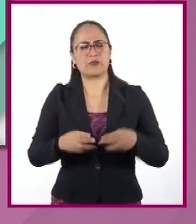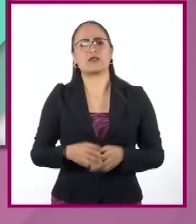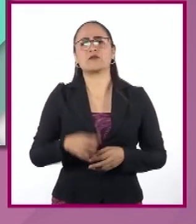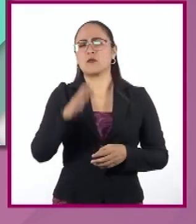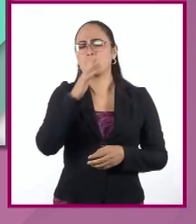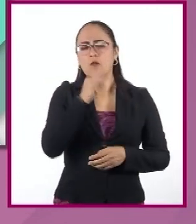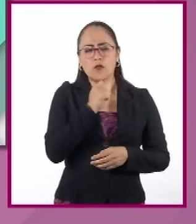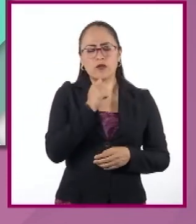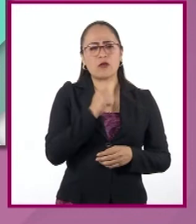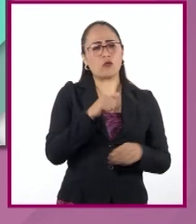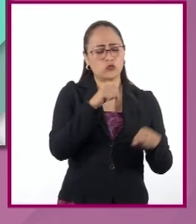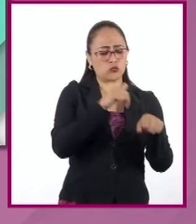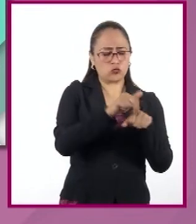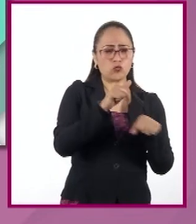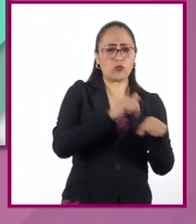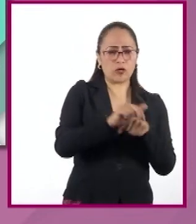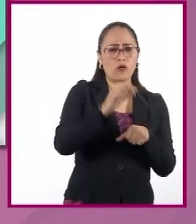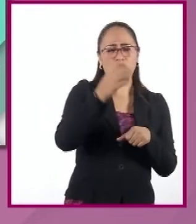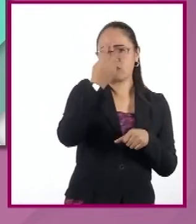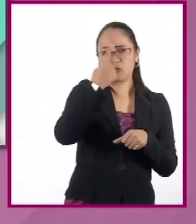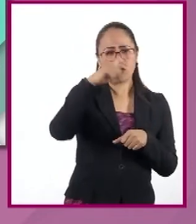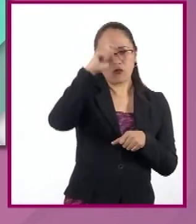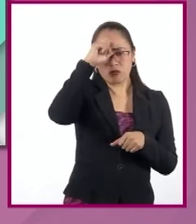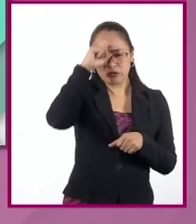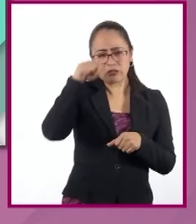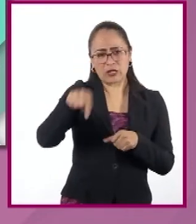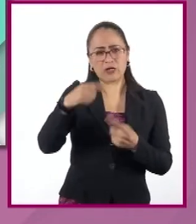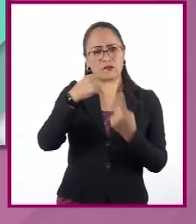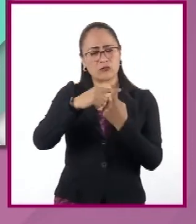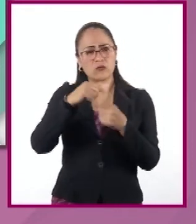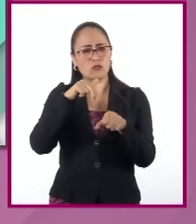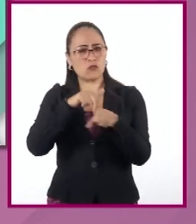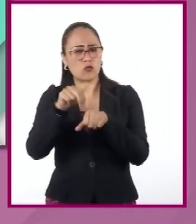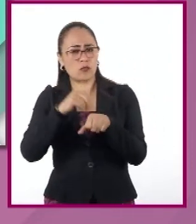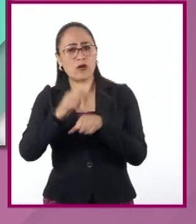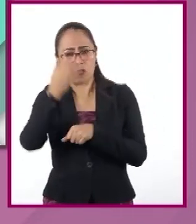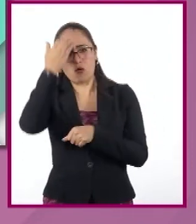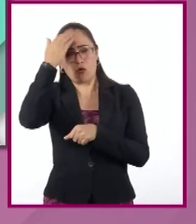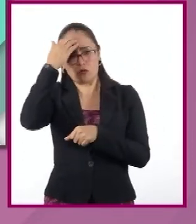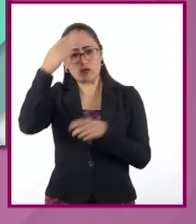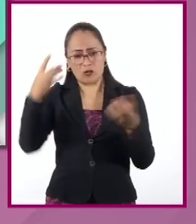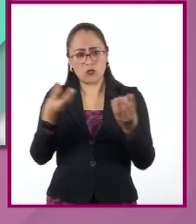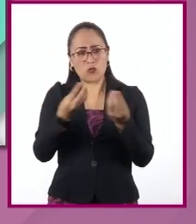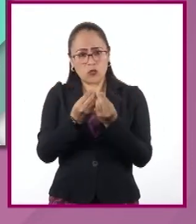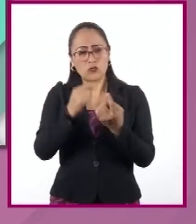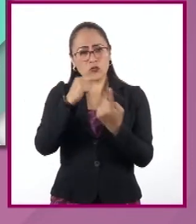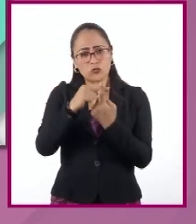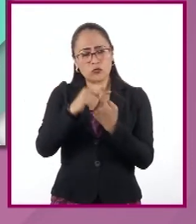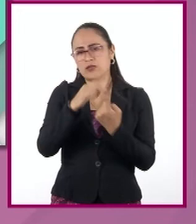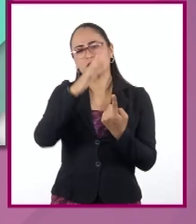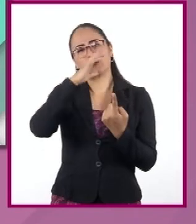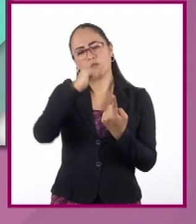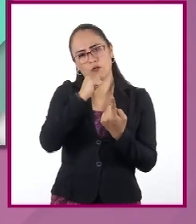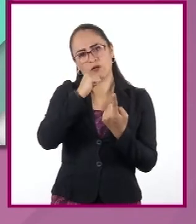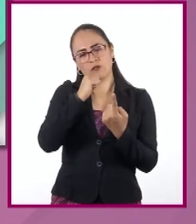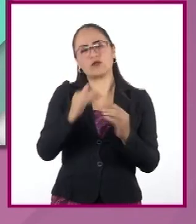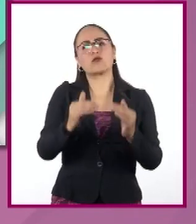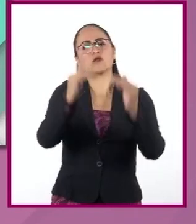podemos sumar una cantidad que aún no conocemos con una cantidad que sí conocemos, queda de la siguiente